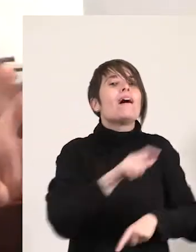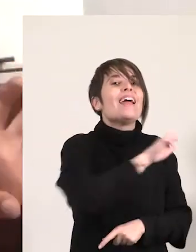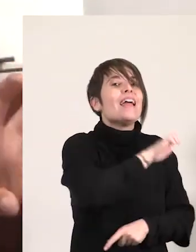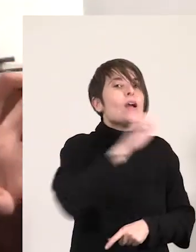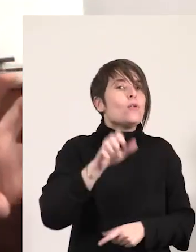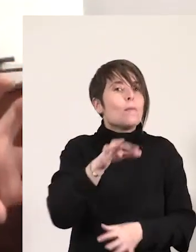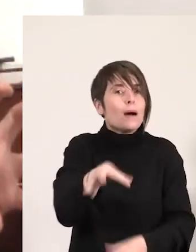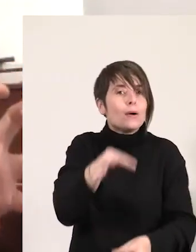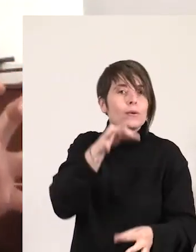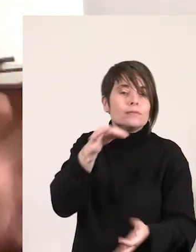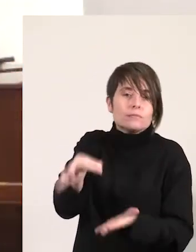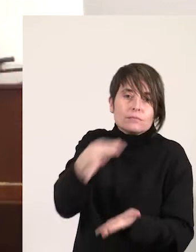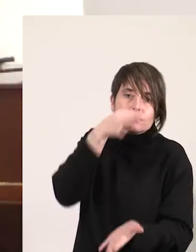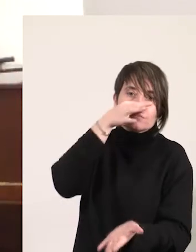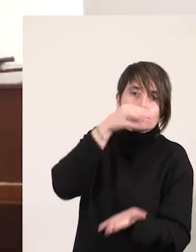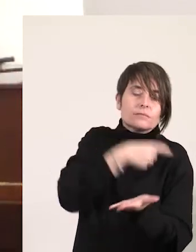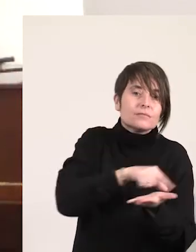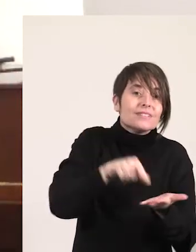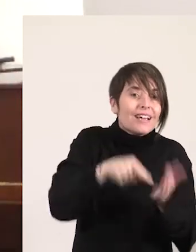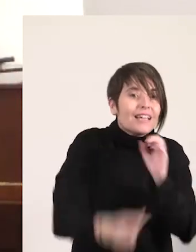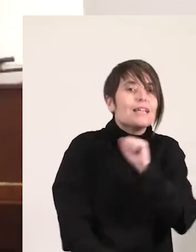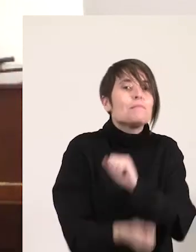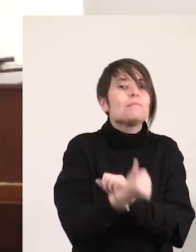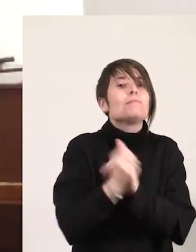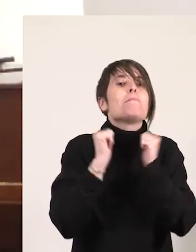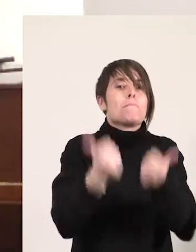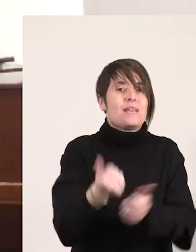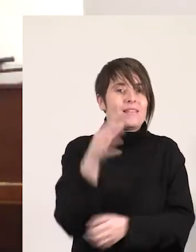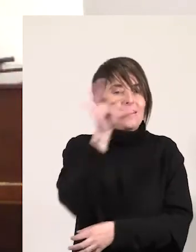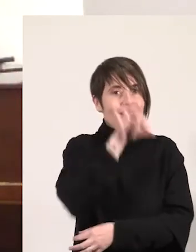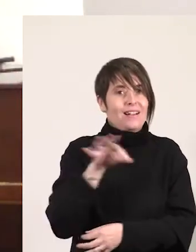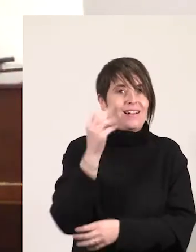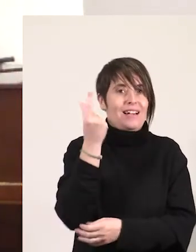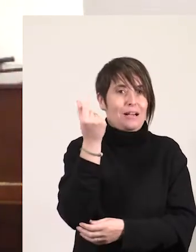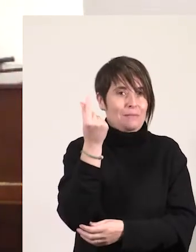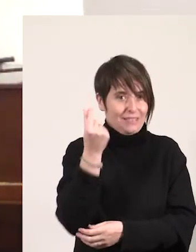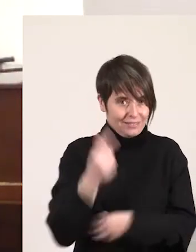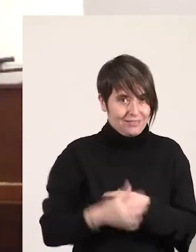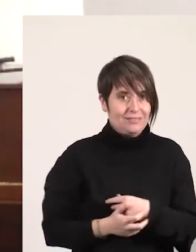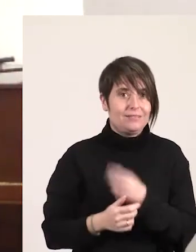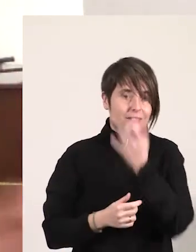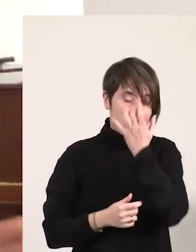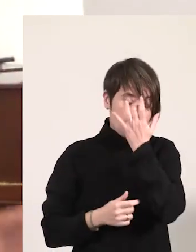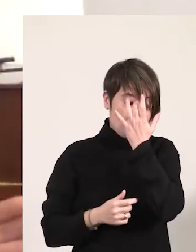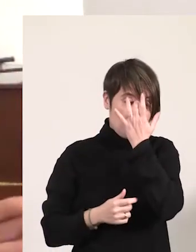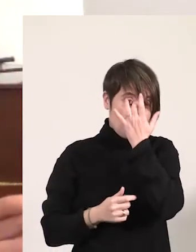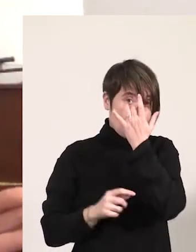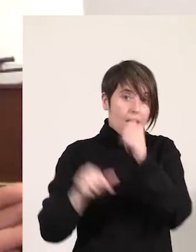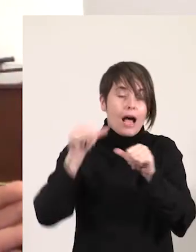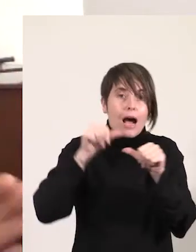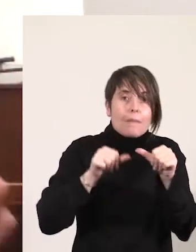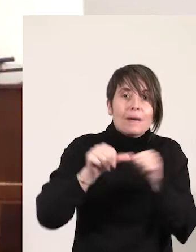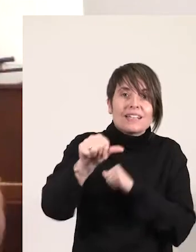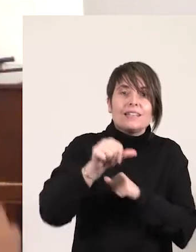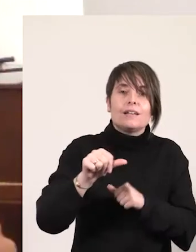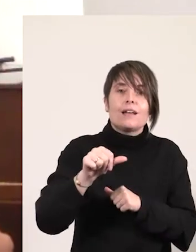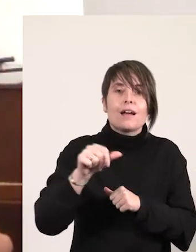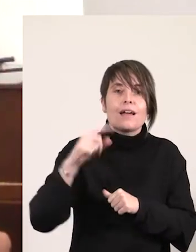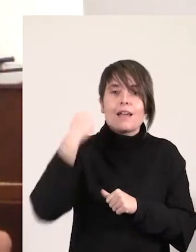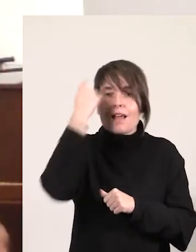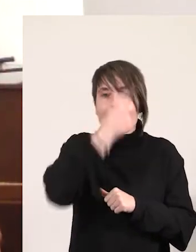dinero que se sacaba vino a Europa. Es el lucro, ¿no? Y el punto de partida del capitalismo. Entonces, desde ahí ha